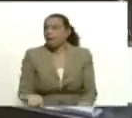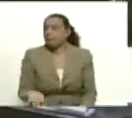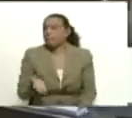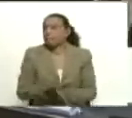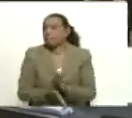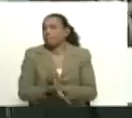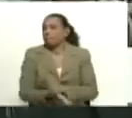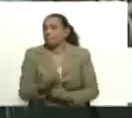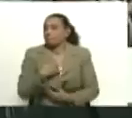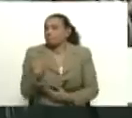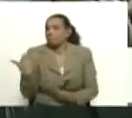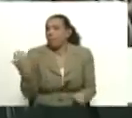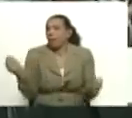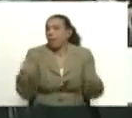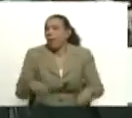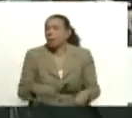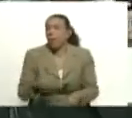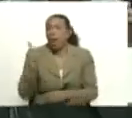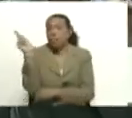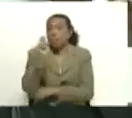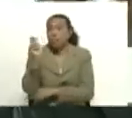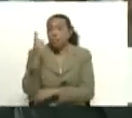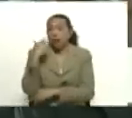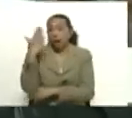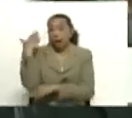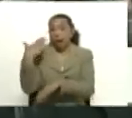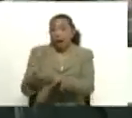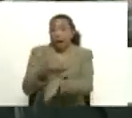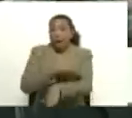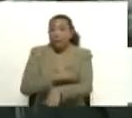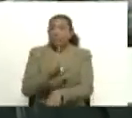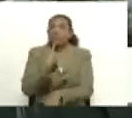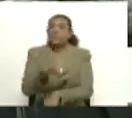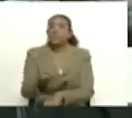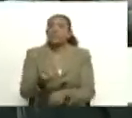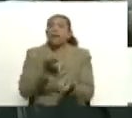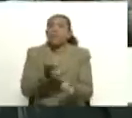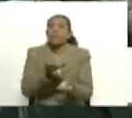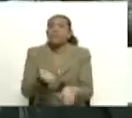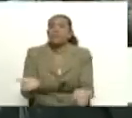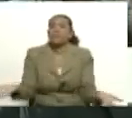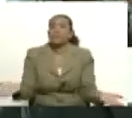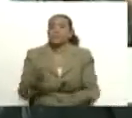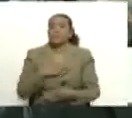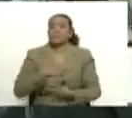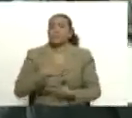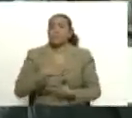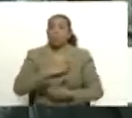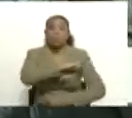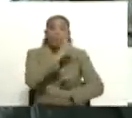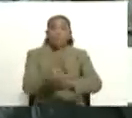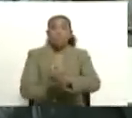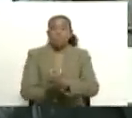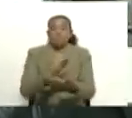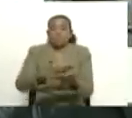No se parece a lo que el diputado que me antecedió expresaba allí, con mucha